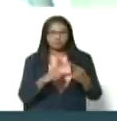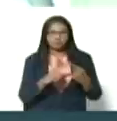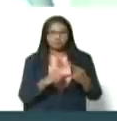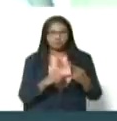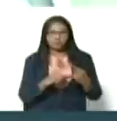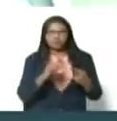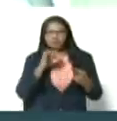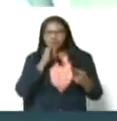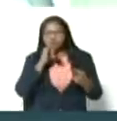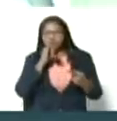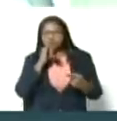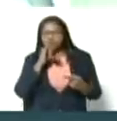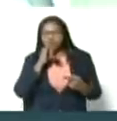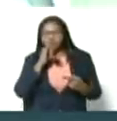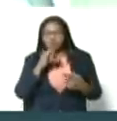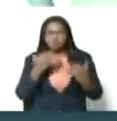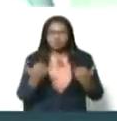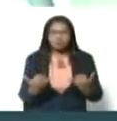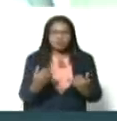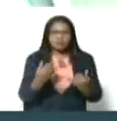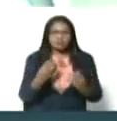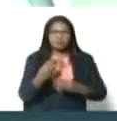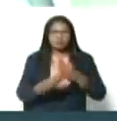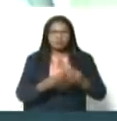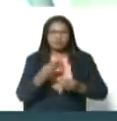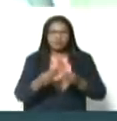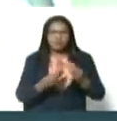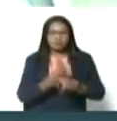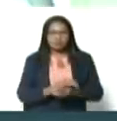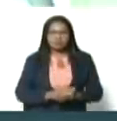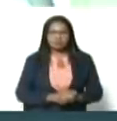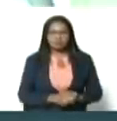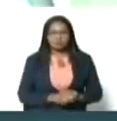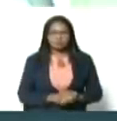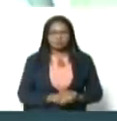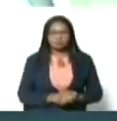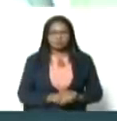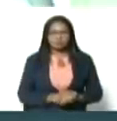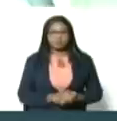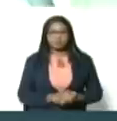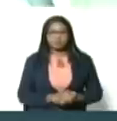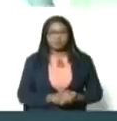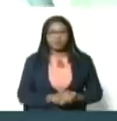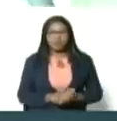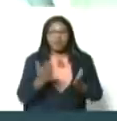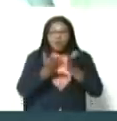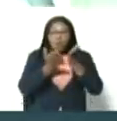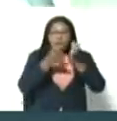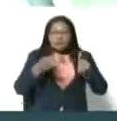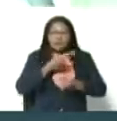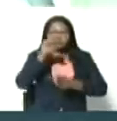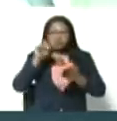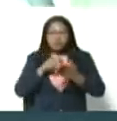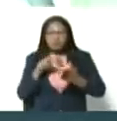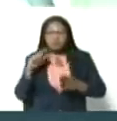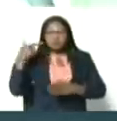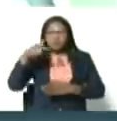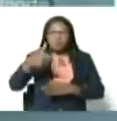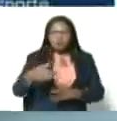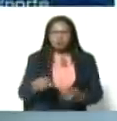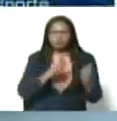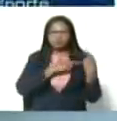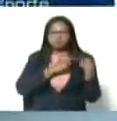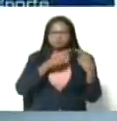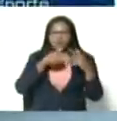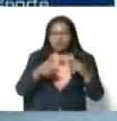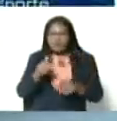anuncio la creación de la Escuela Nacional del Transporte, que dependerá del Metro